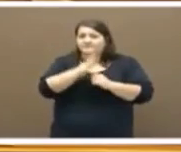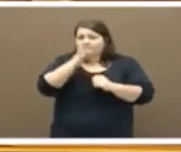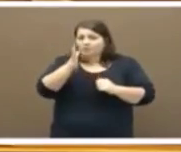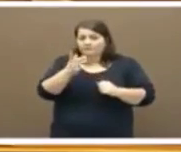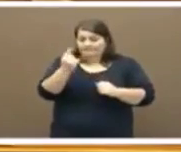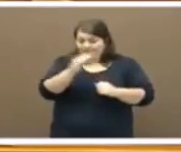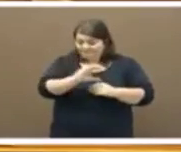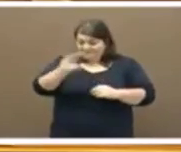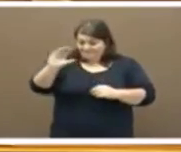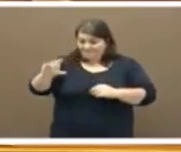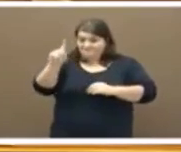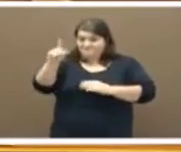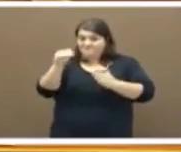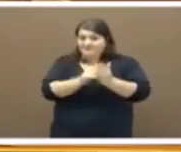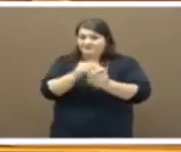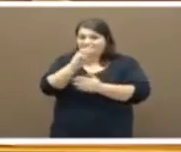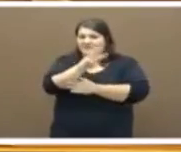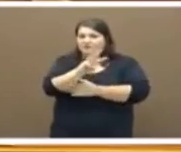ellas